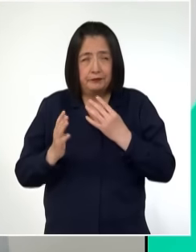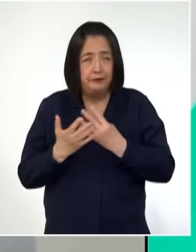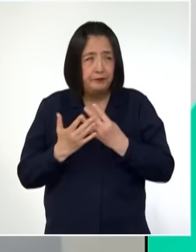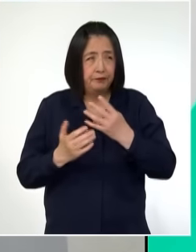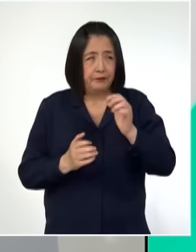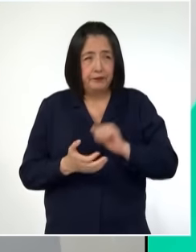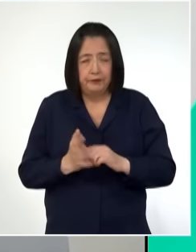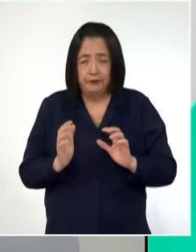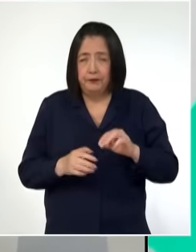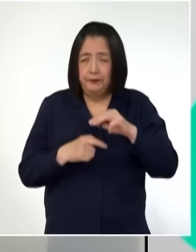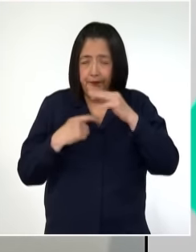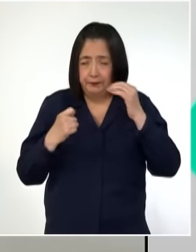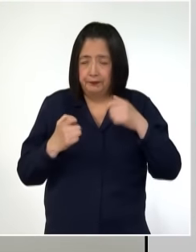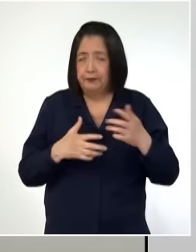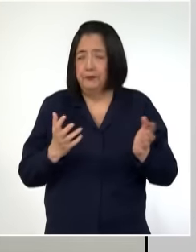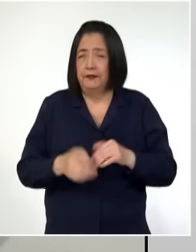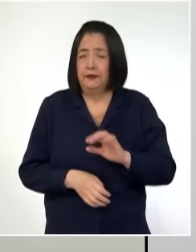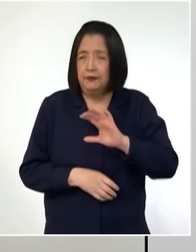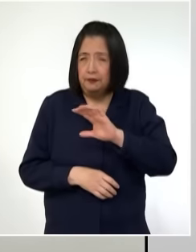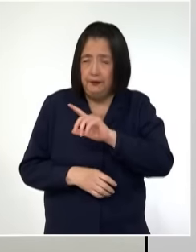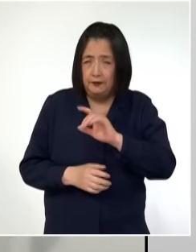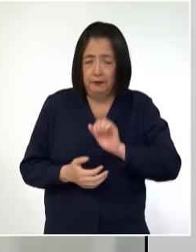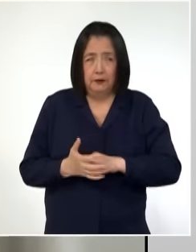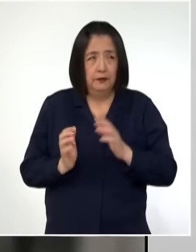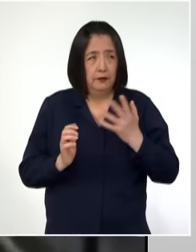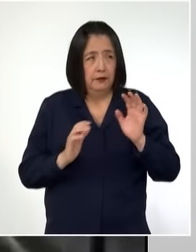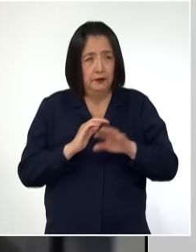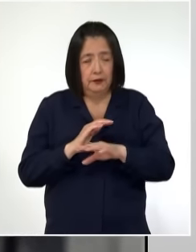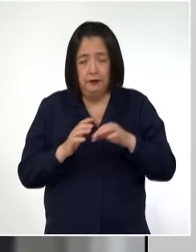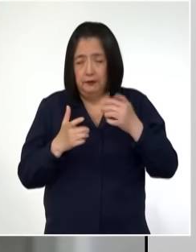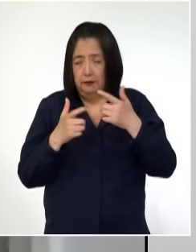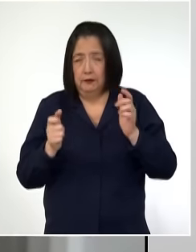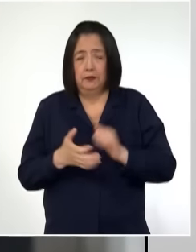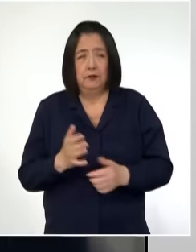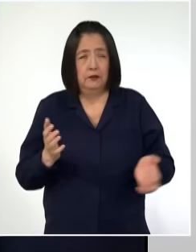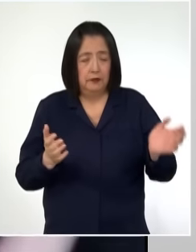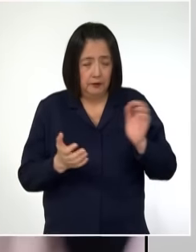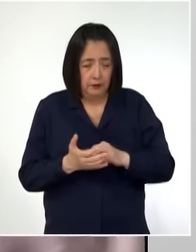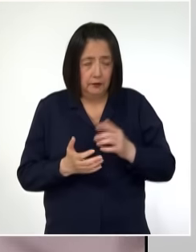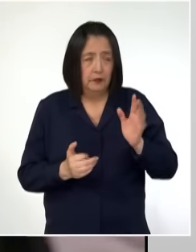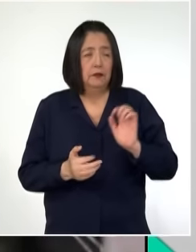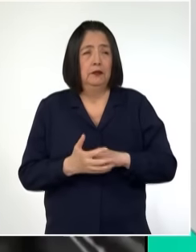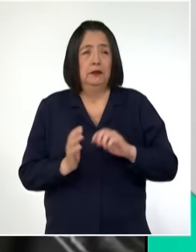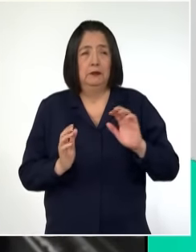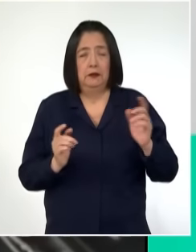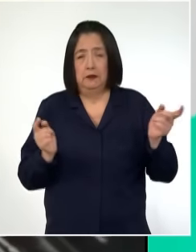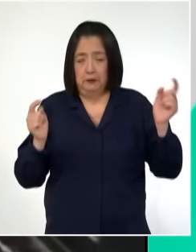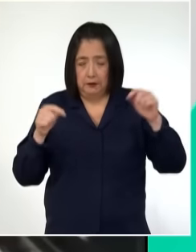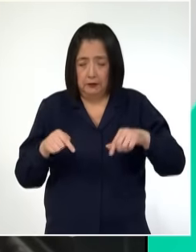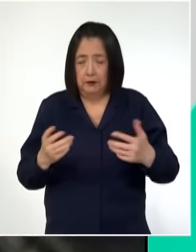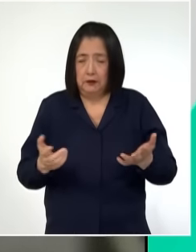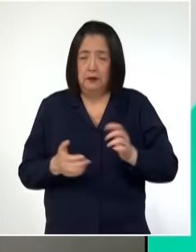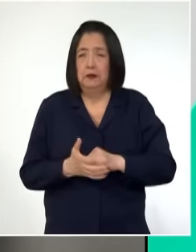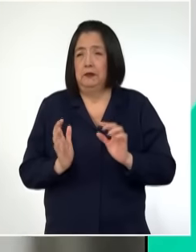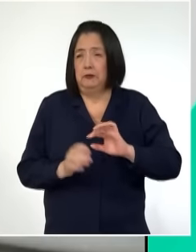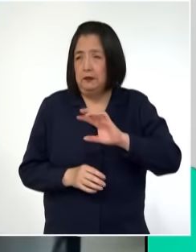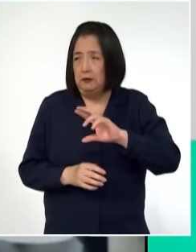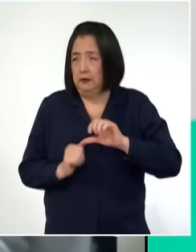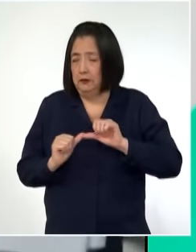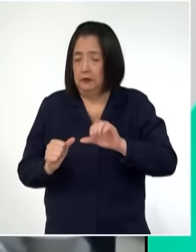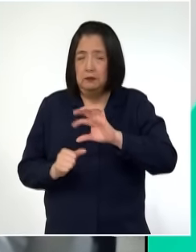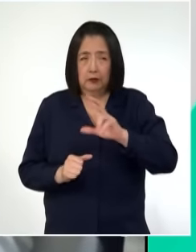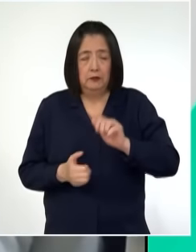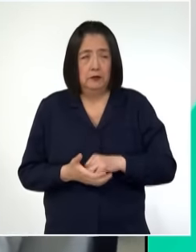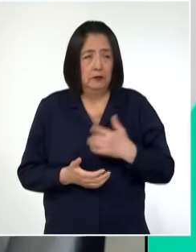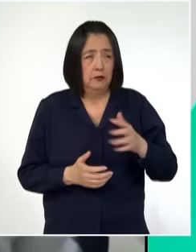el mes de marzo fue trasladado al penal de Chayapalca, ha salido en libertad nuevamente, ha llegado acá a continuar con su vida delictiva y bueno,